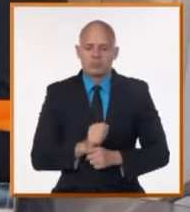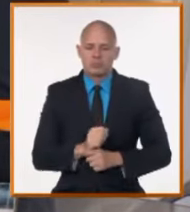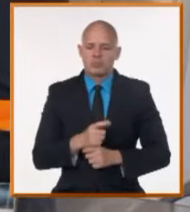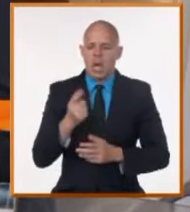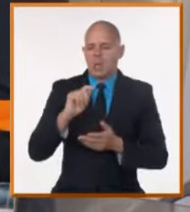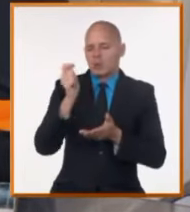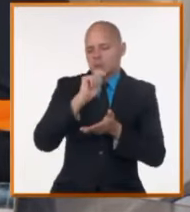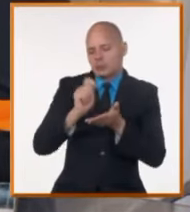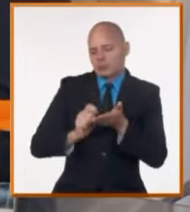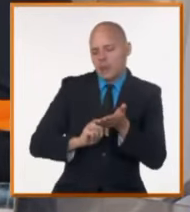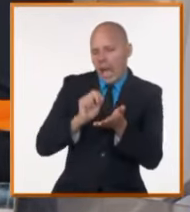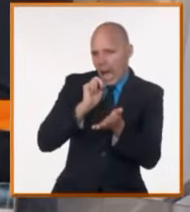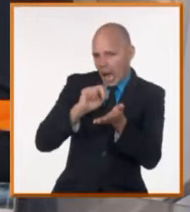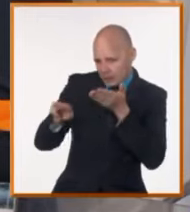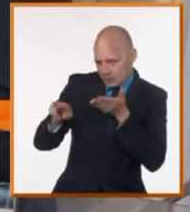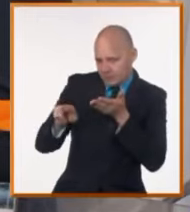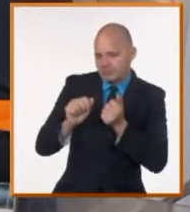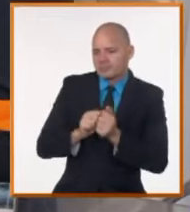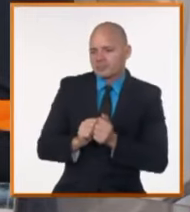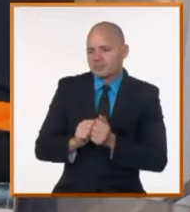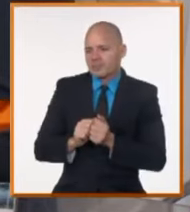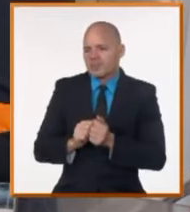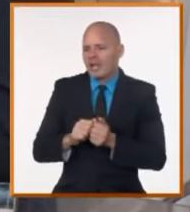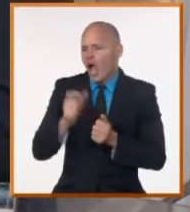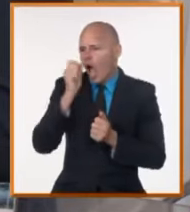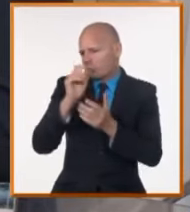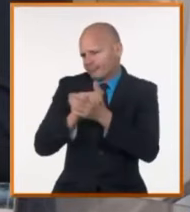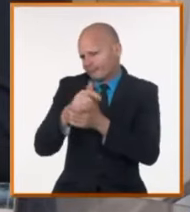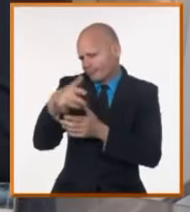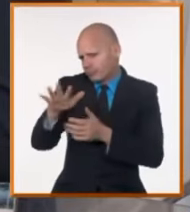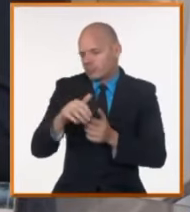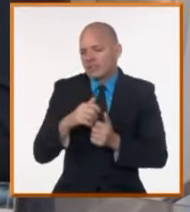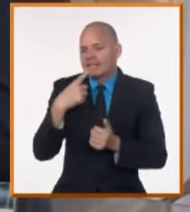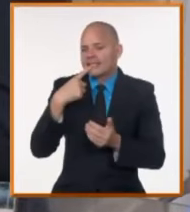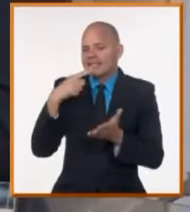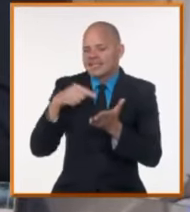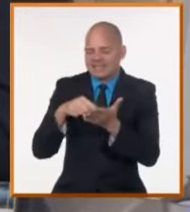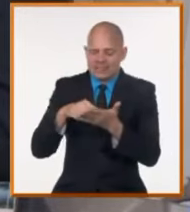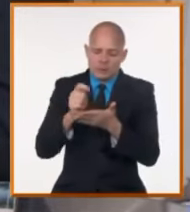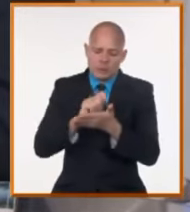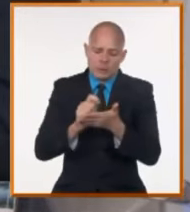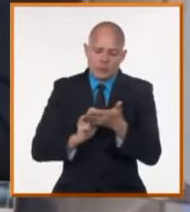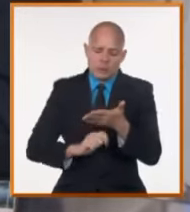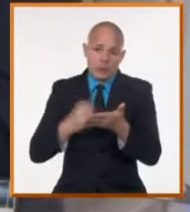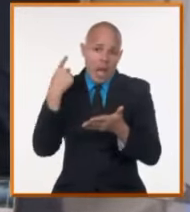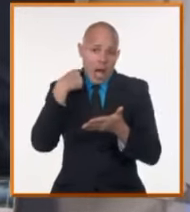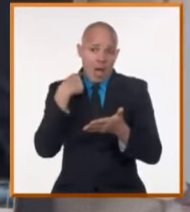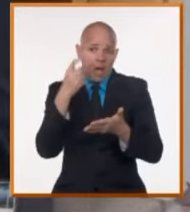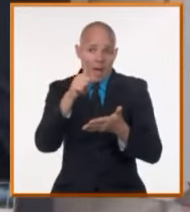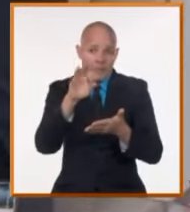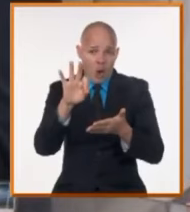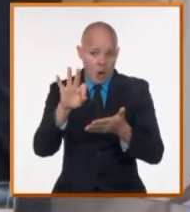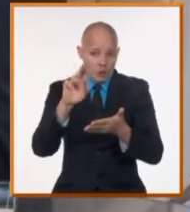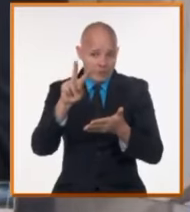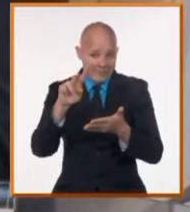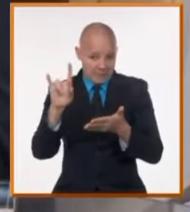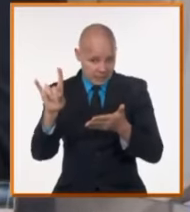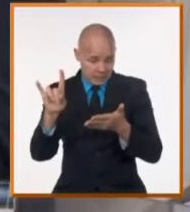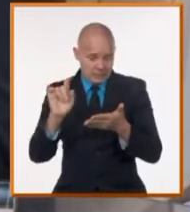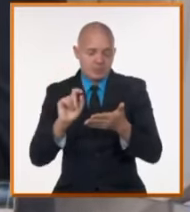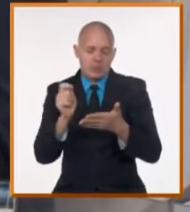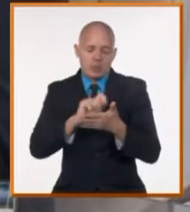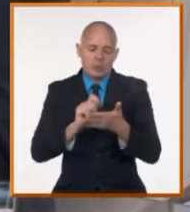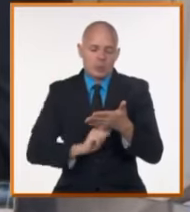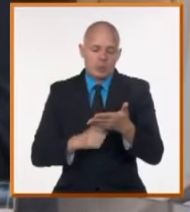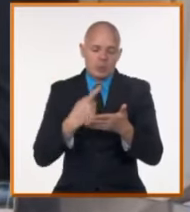providencia a plagar la América de miseria en nombre de la libertad. Eso fue en 1829, Bolívar muere, ¿no? Parte hacia